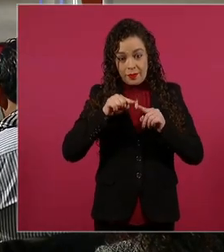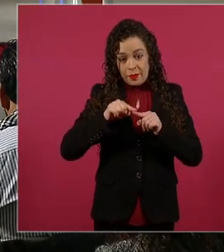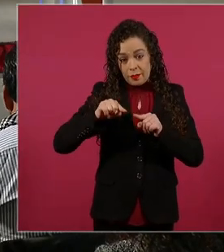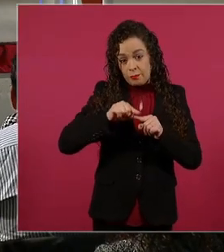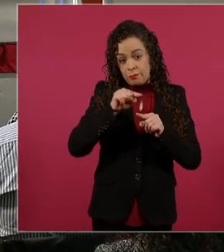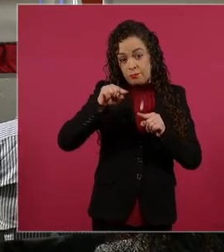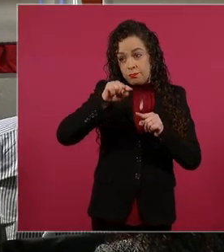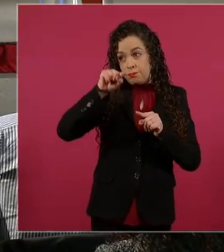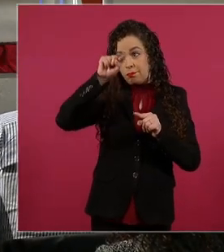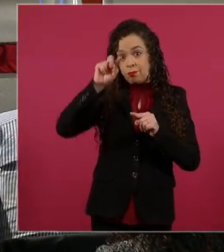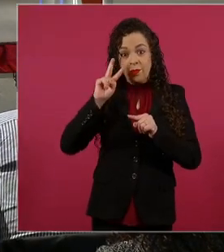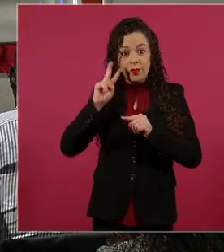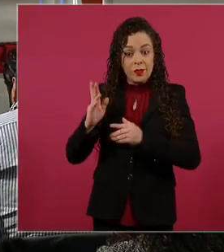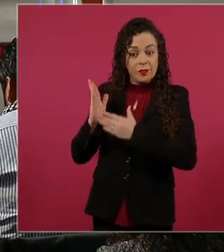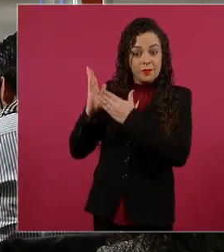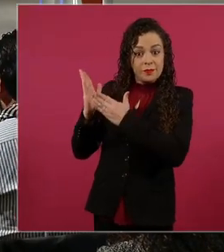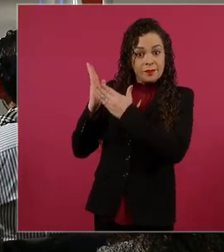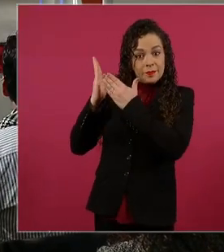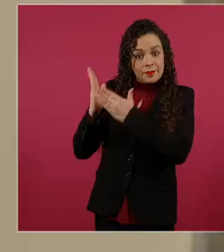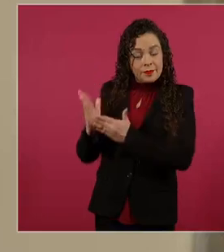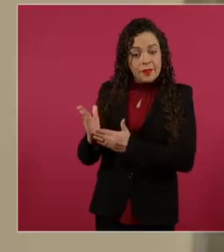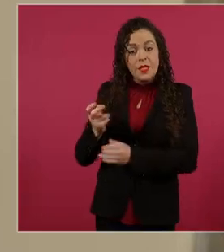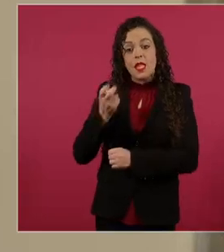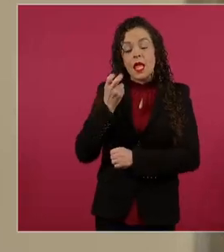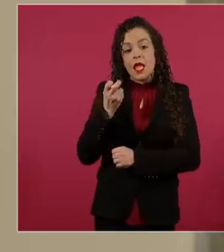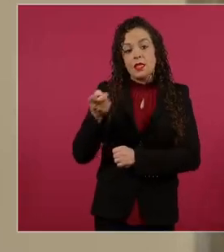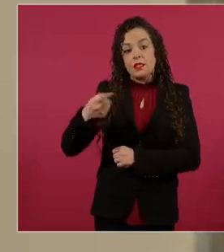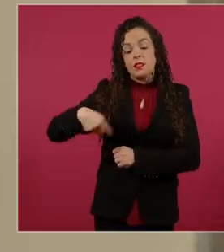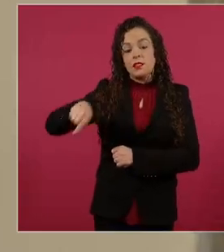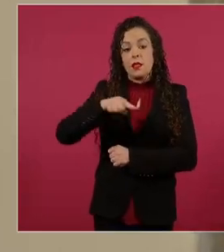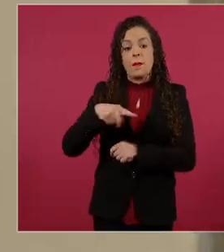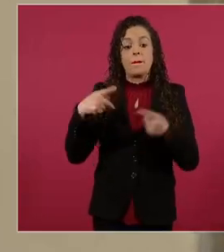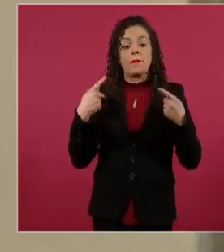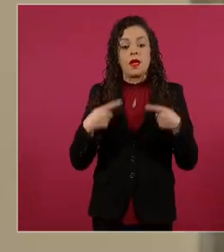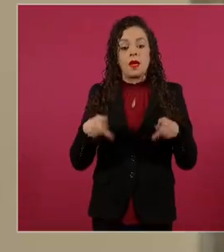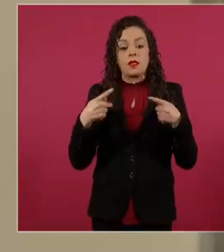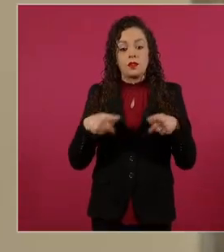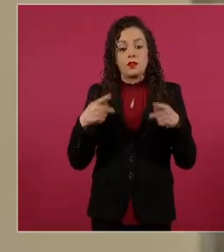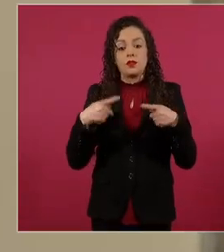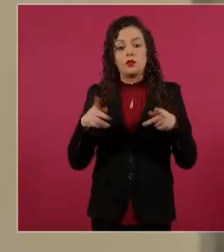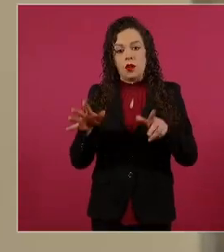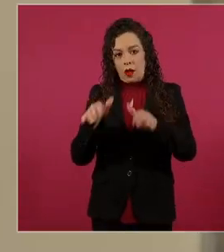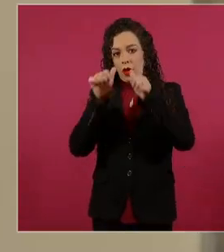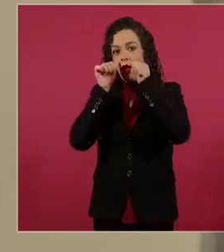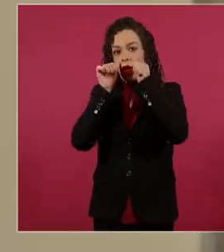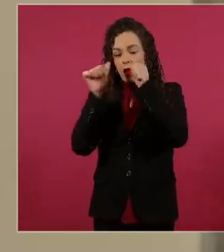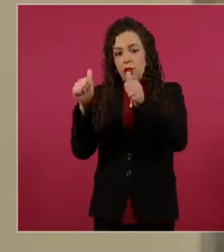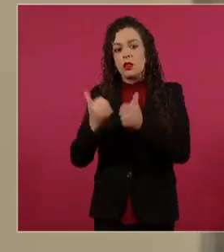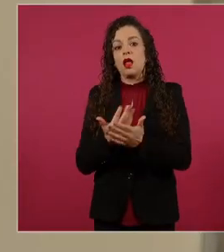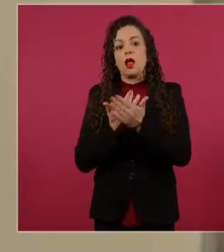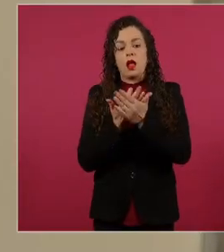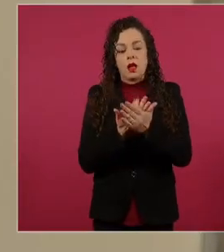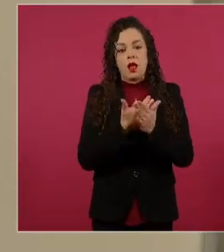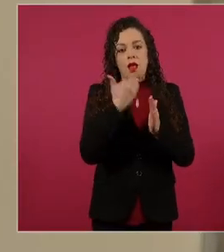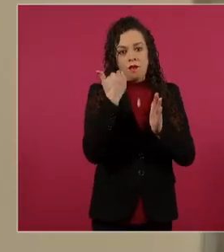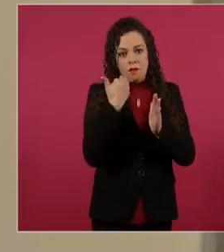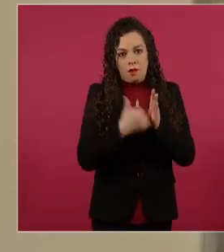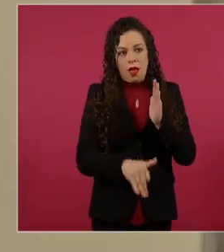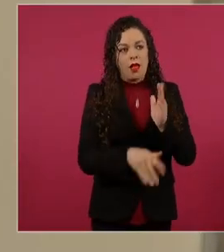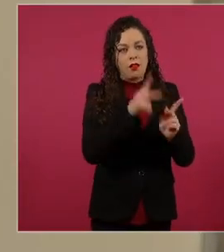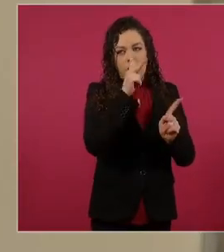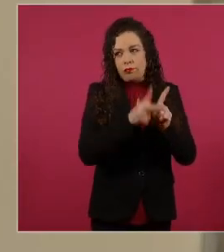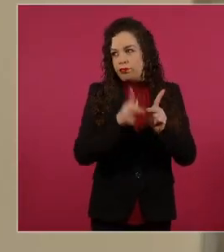se atendieron a las familias y ahorita se está en proceso de concluir varias de las